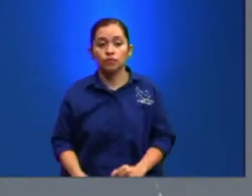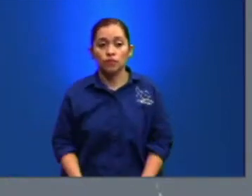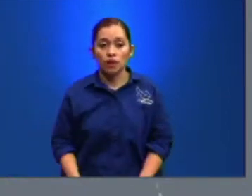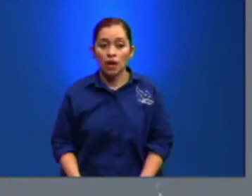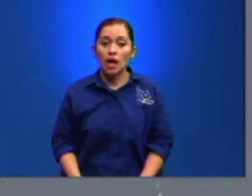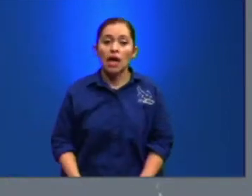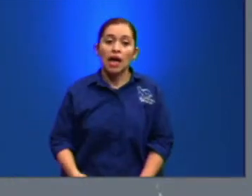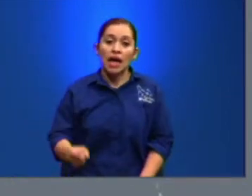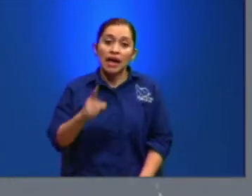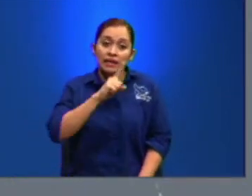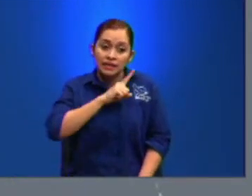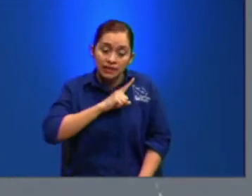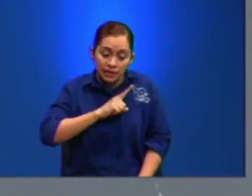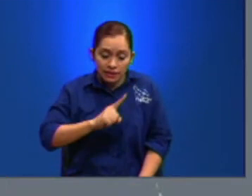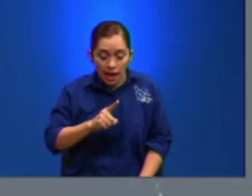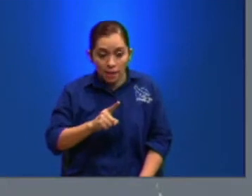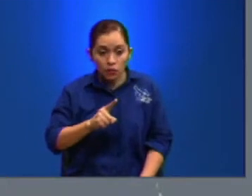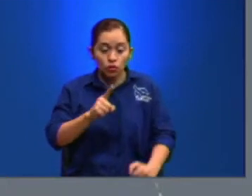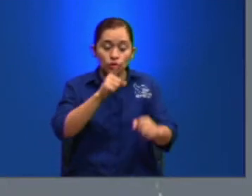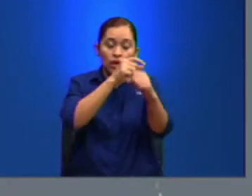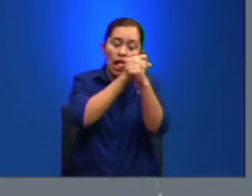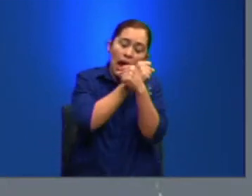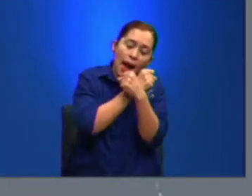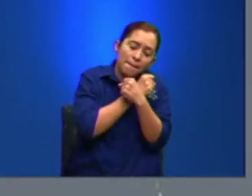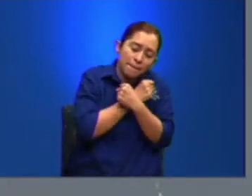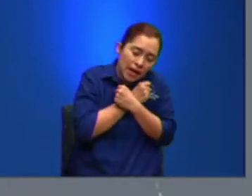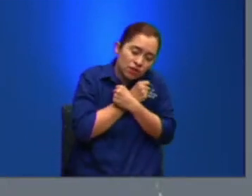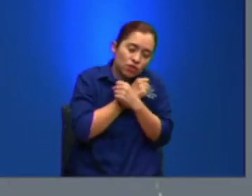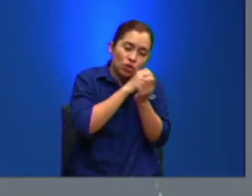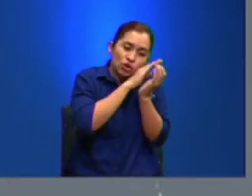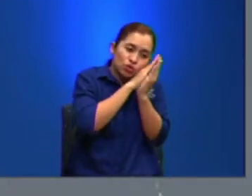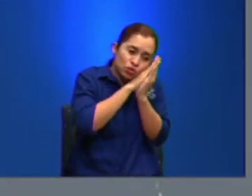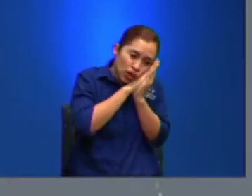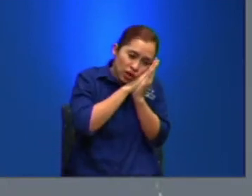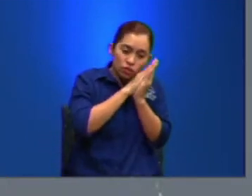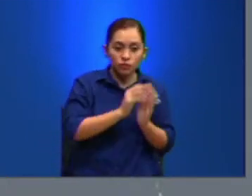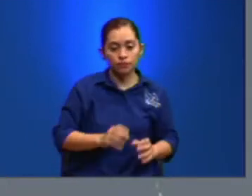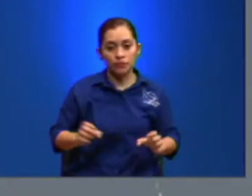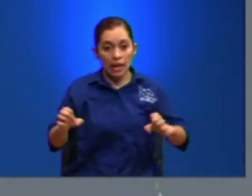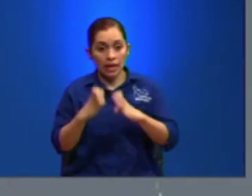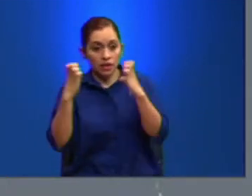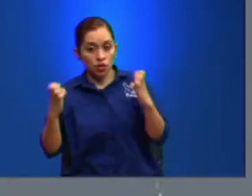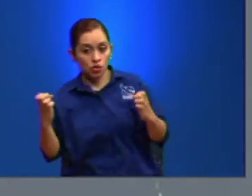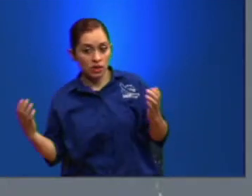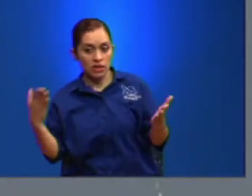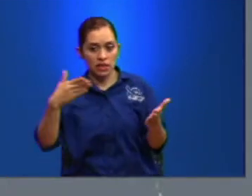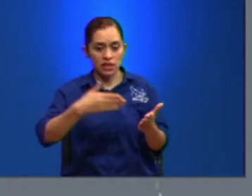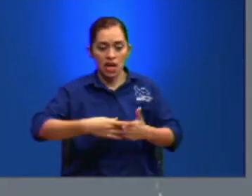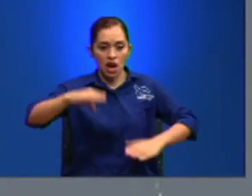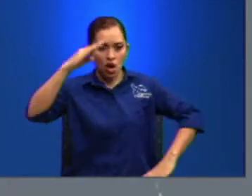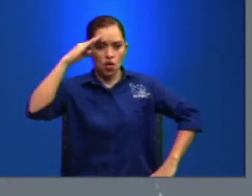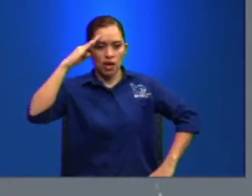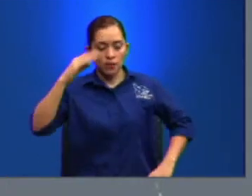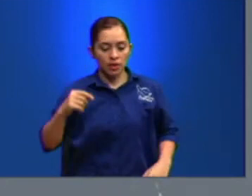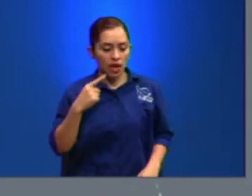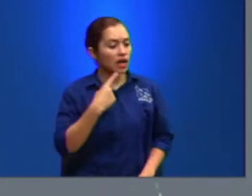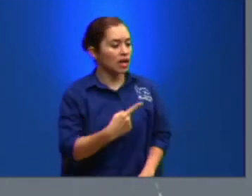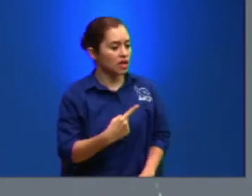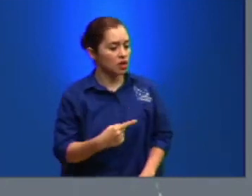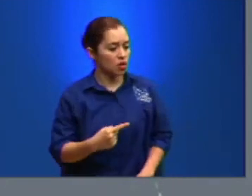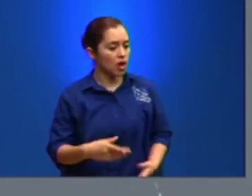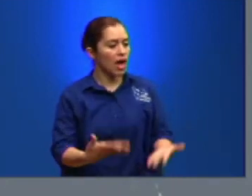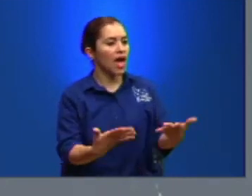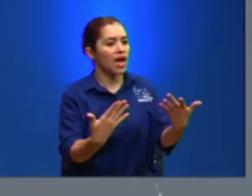que no es que todos estamos clamando levántate clama con el cual estudios